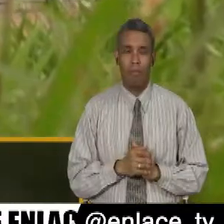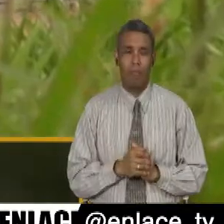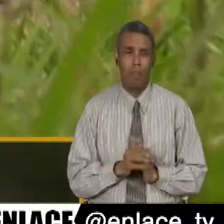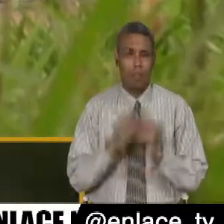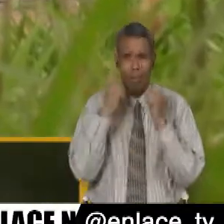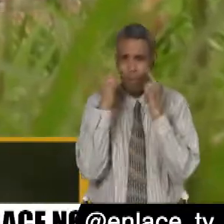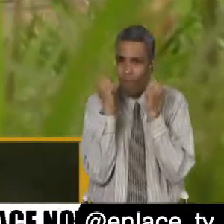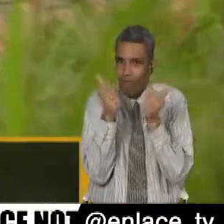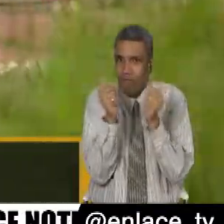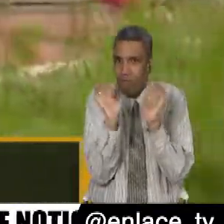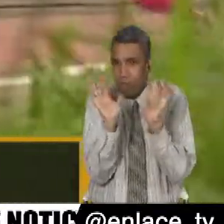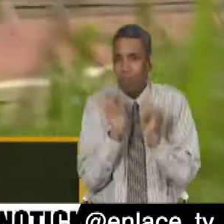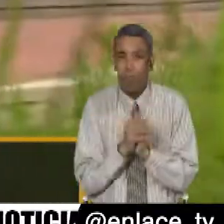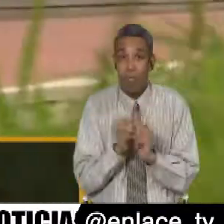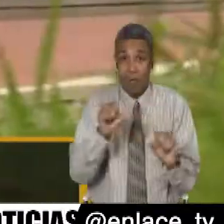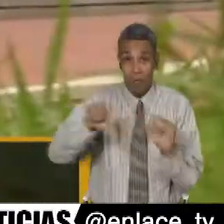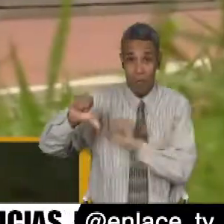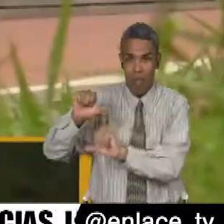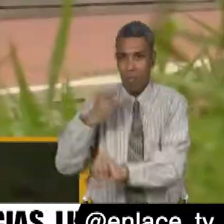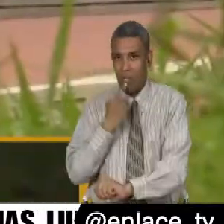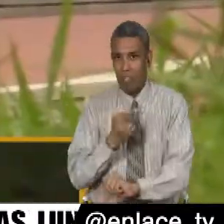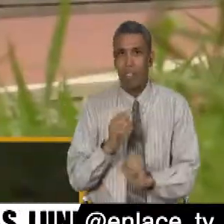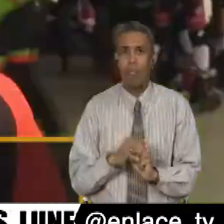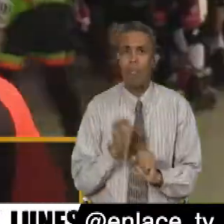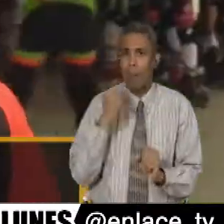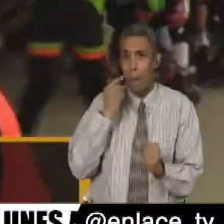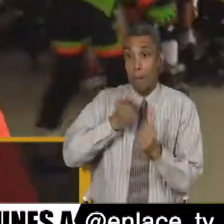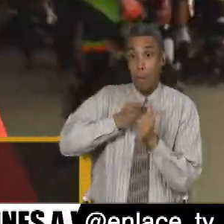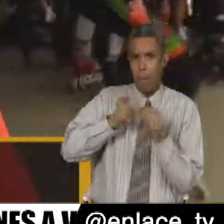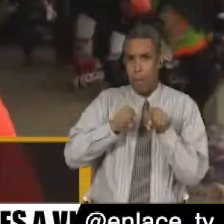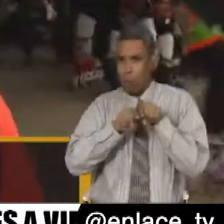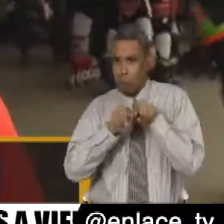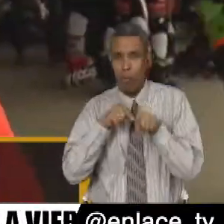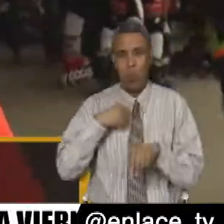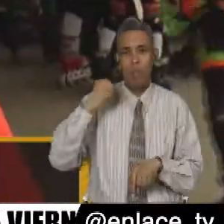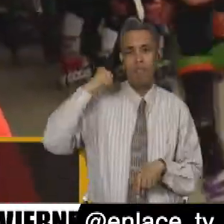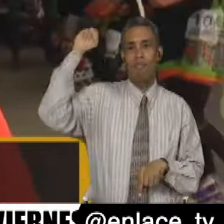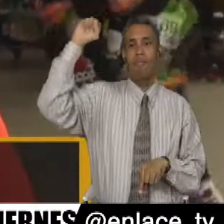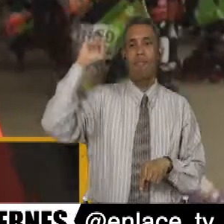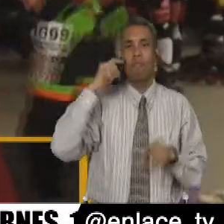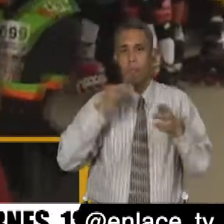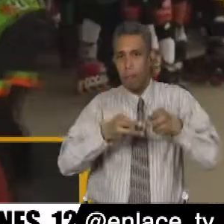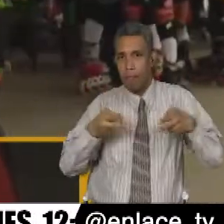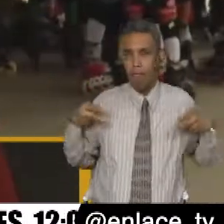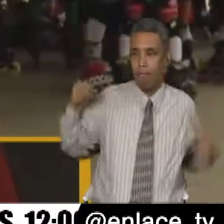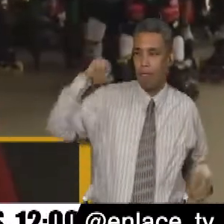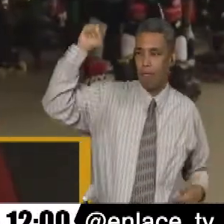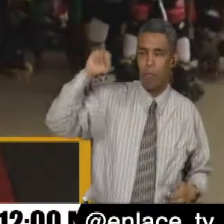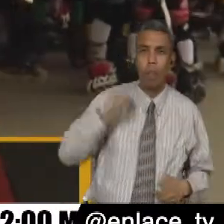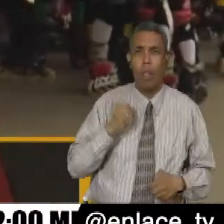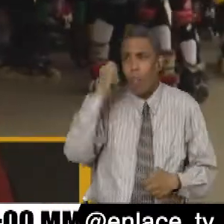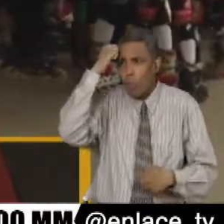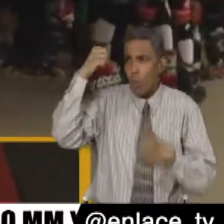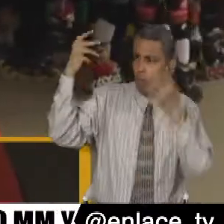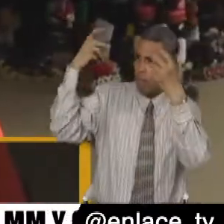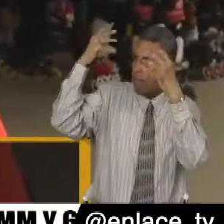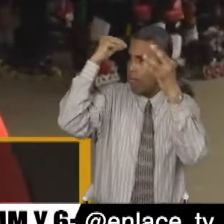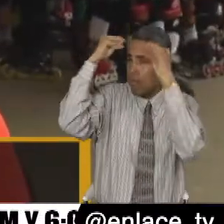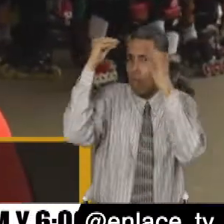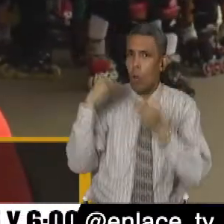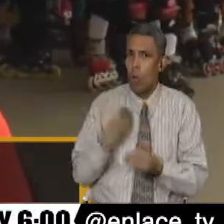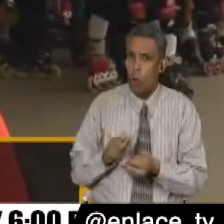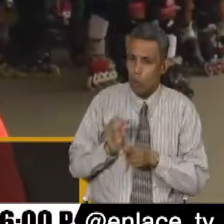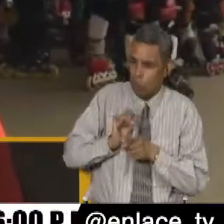divertida bien en la primera para que de primeras el profesor me enseña muchas cosas así como entrenar